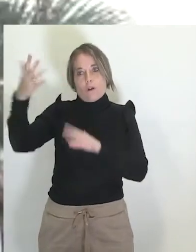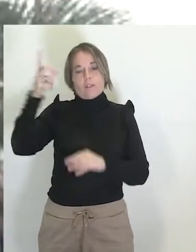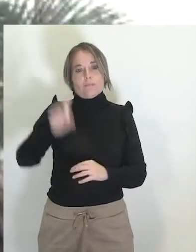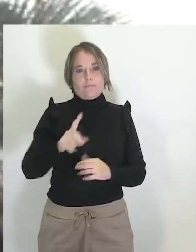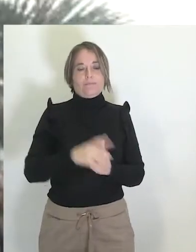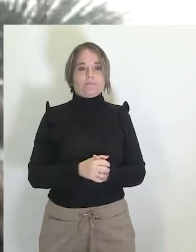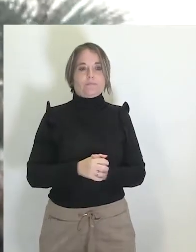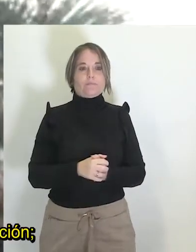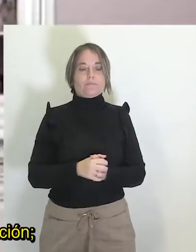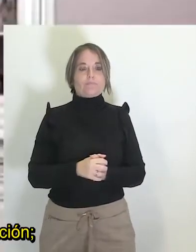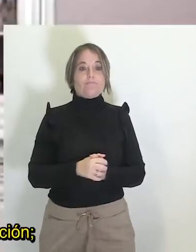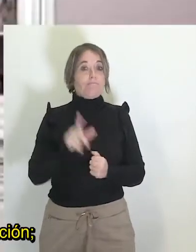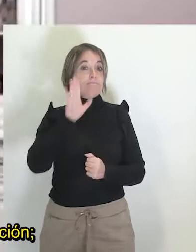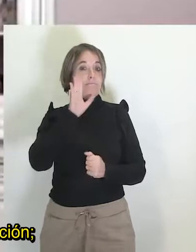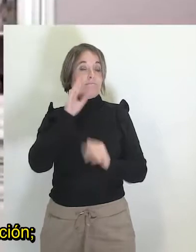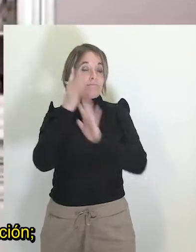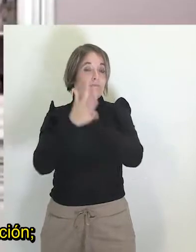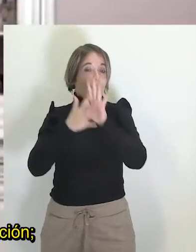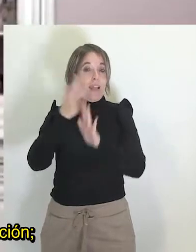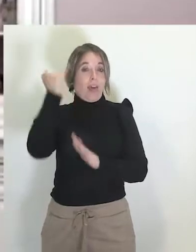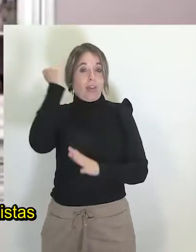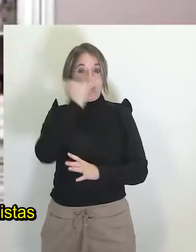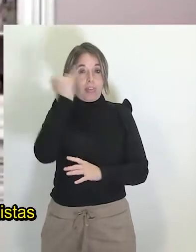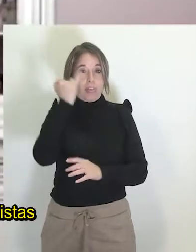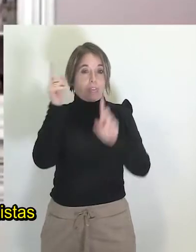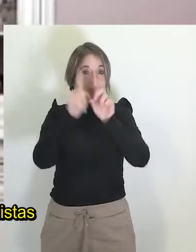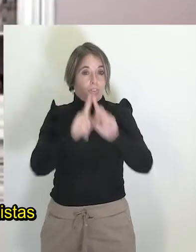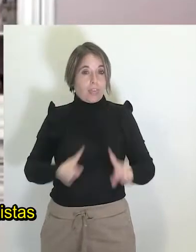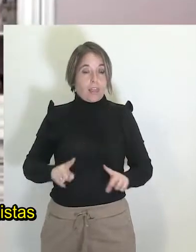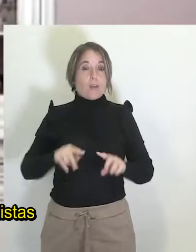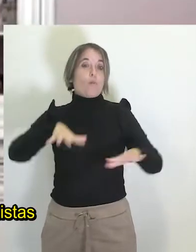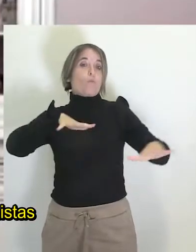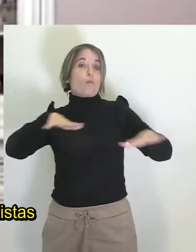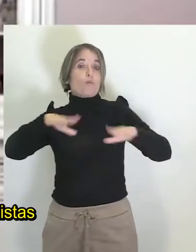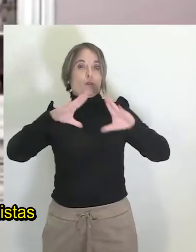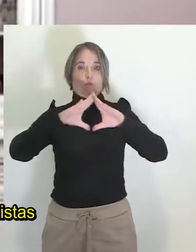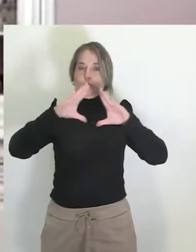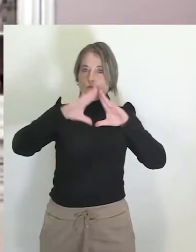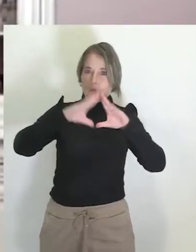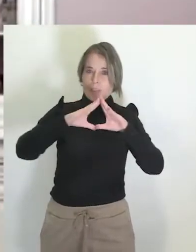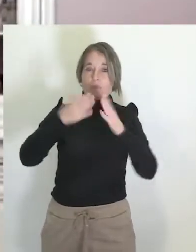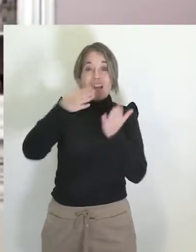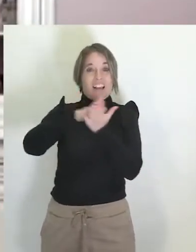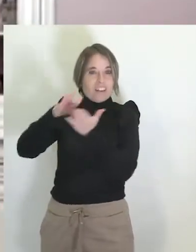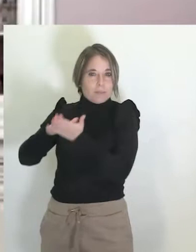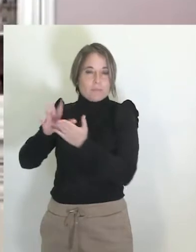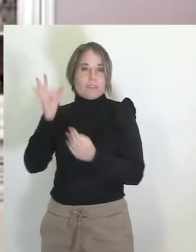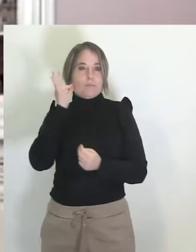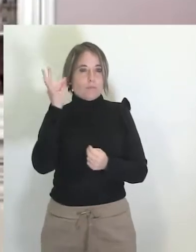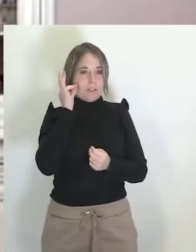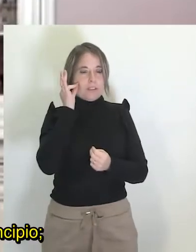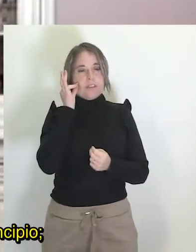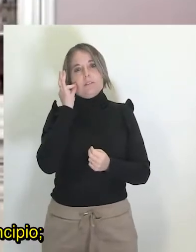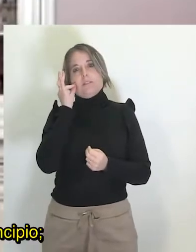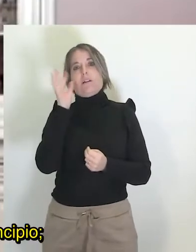también. Hablábamos de esa invisibilización tanto de los movimientos feministas, de esas mujeres, de los crímenes que hay hacia las mujeres,